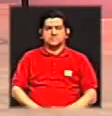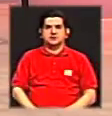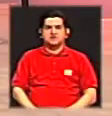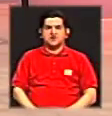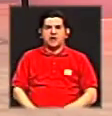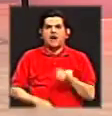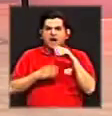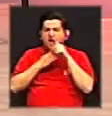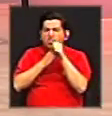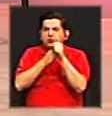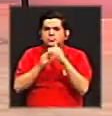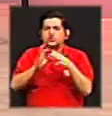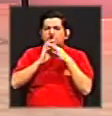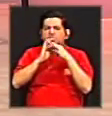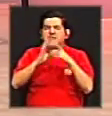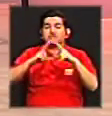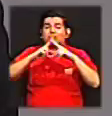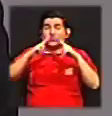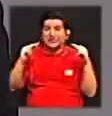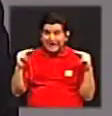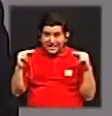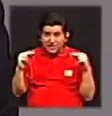la conducción de las relaciones con Nicaragua,